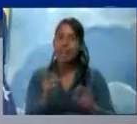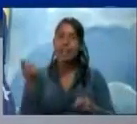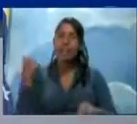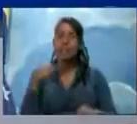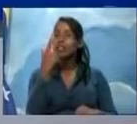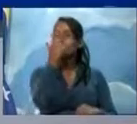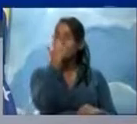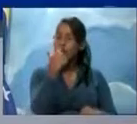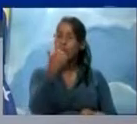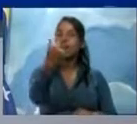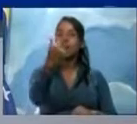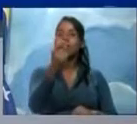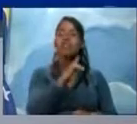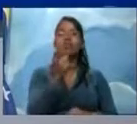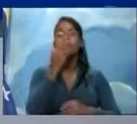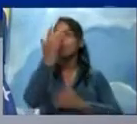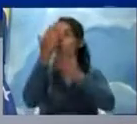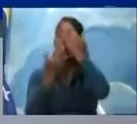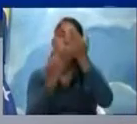Tienen narices